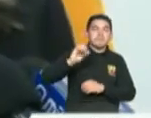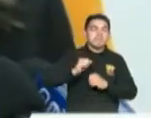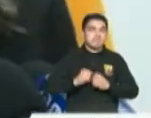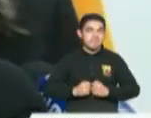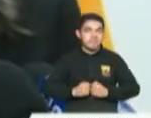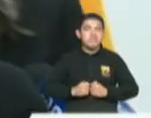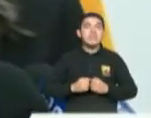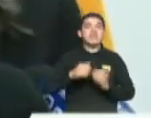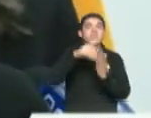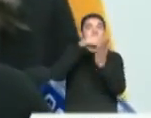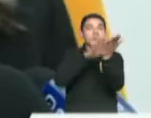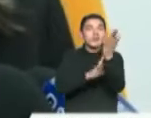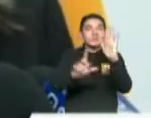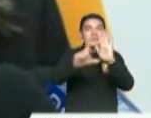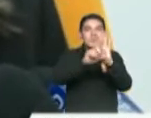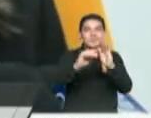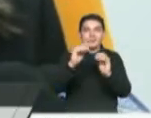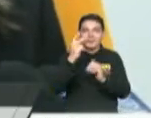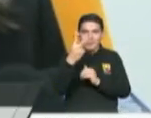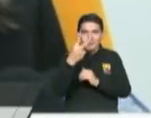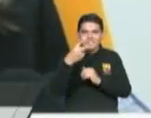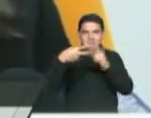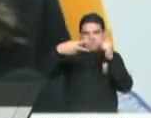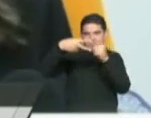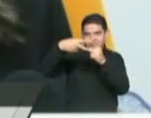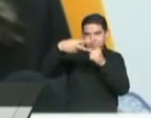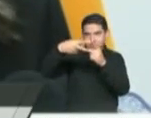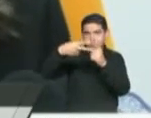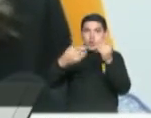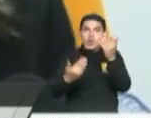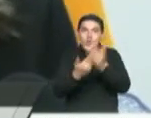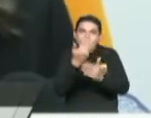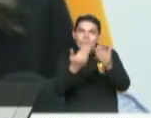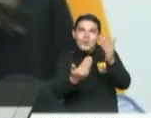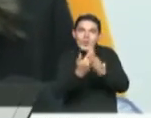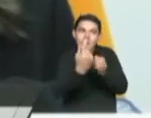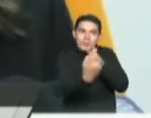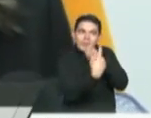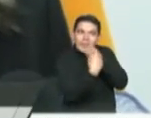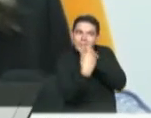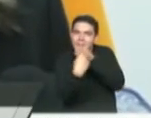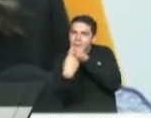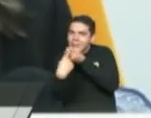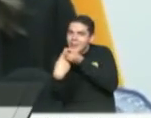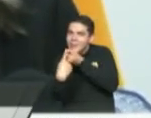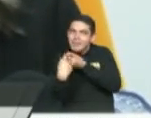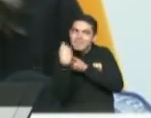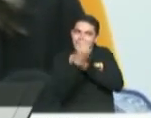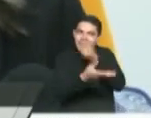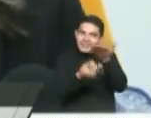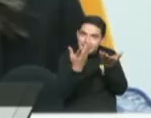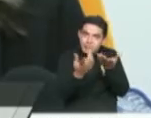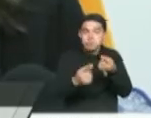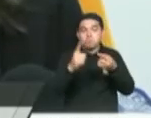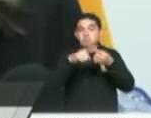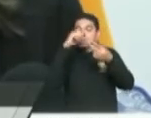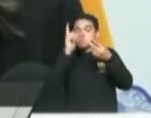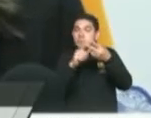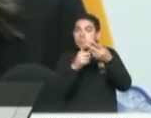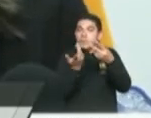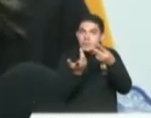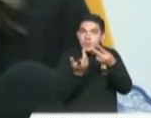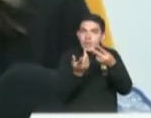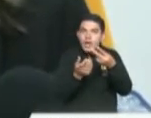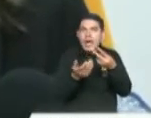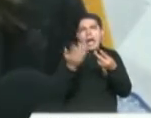proyecto de ley tiene dos partes una parte que va específicamente para los nuevos integrantes que ingresen luego de la vigencia de esta ley y otra parte que va para